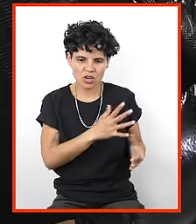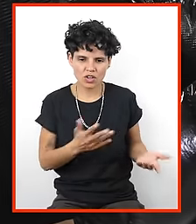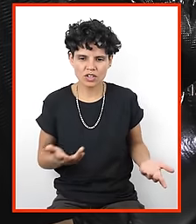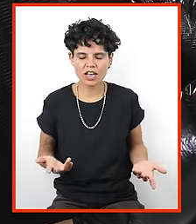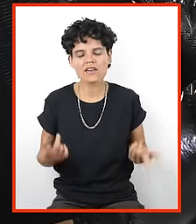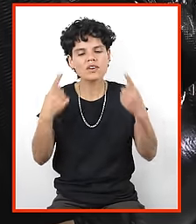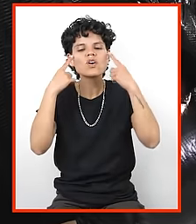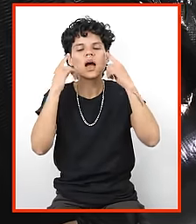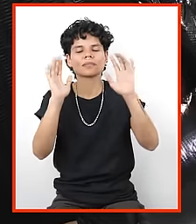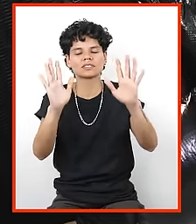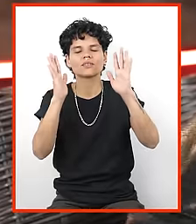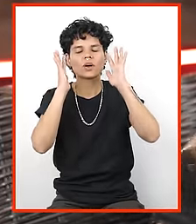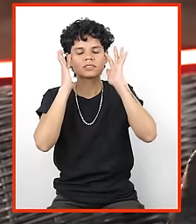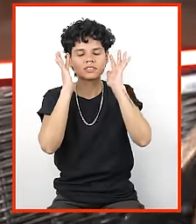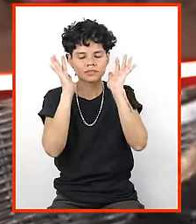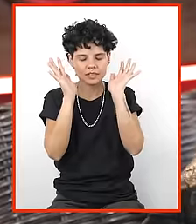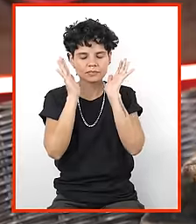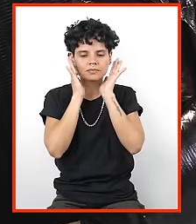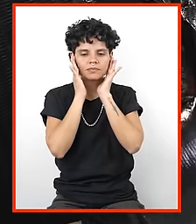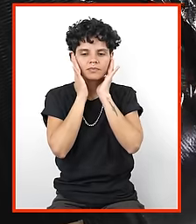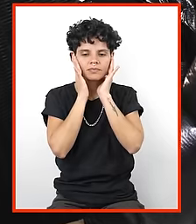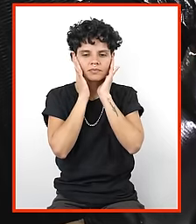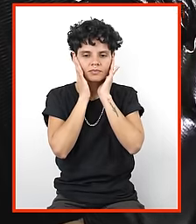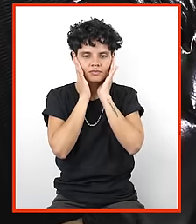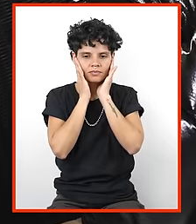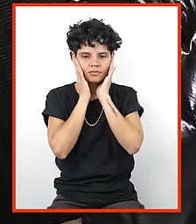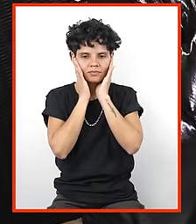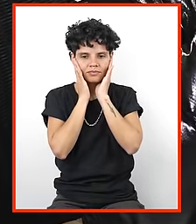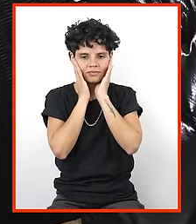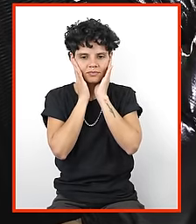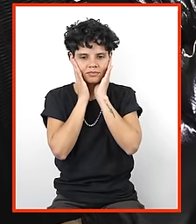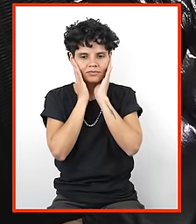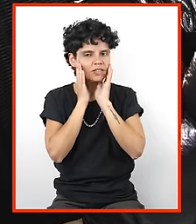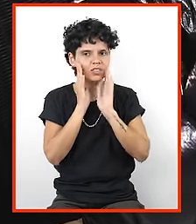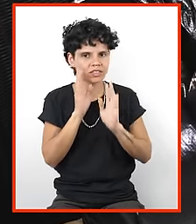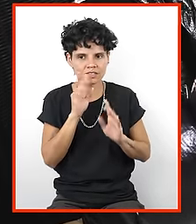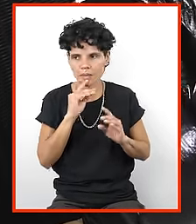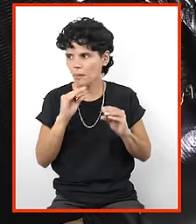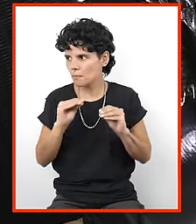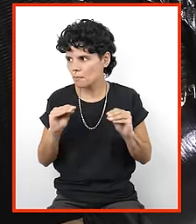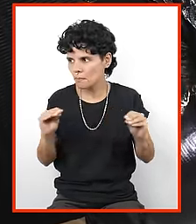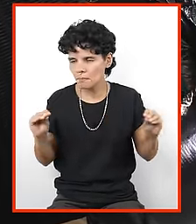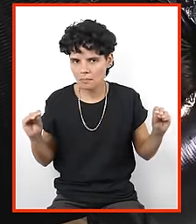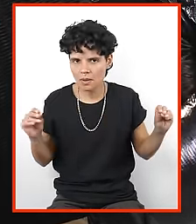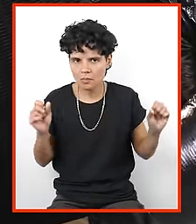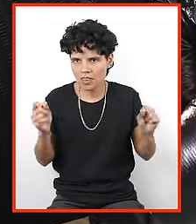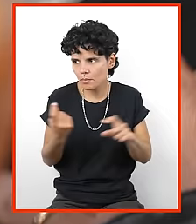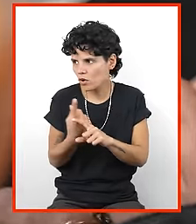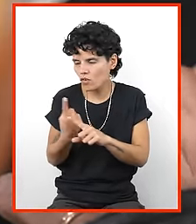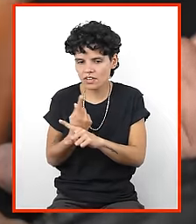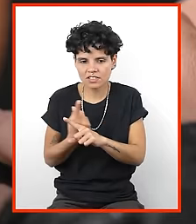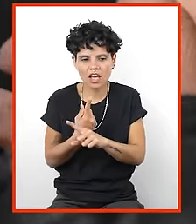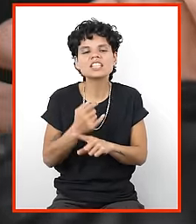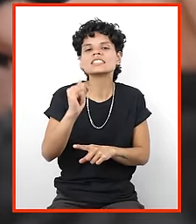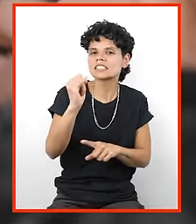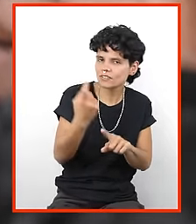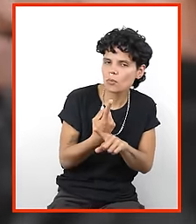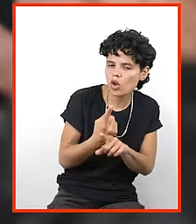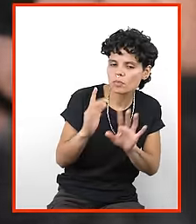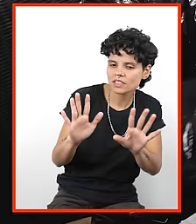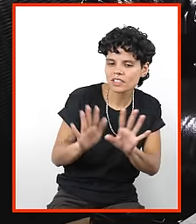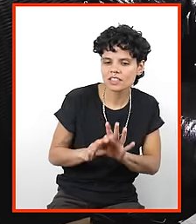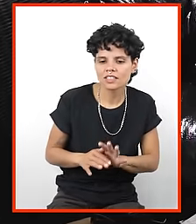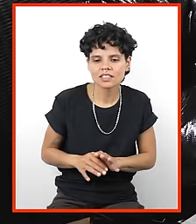bien. Ya. Me van a estar mirando. O sea, no vamos a hablar. Podemos hablar mientras yo dibujo. Vamos a ir hablando. Es que lo que pasa es